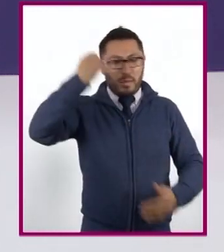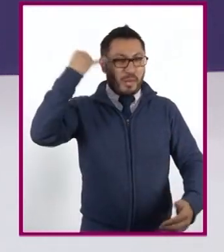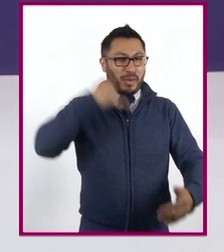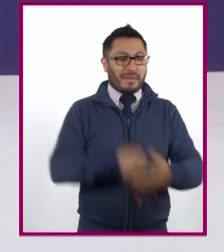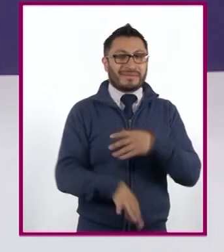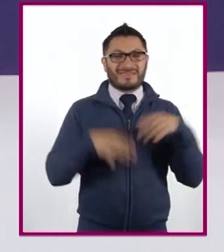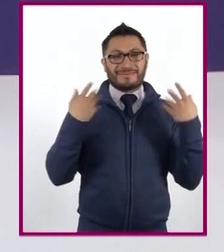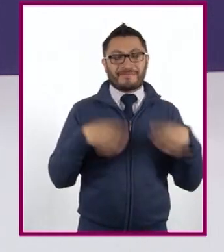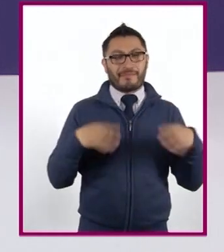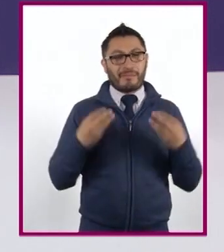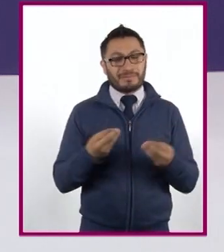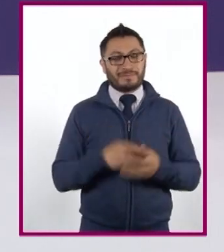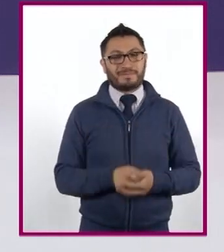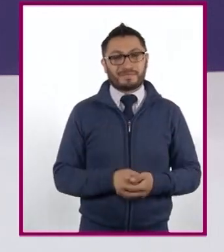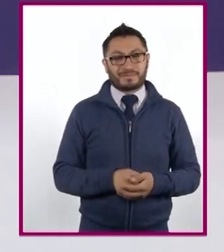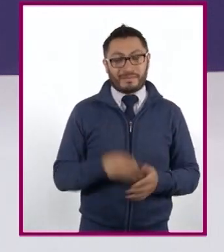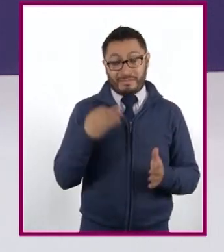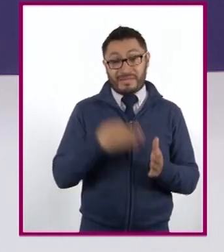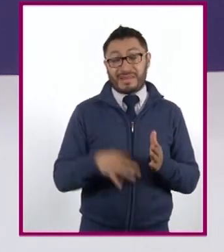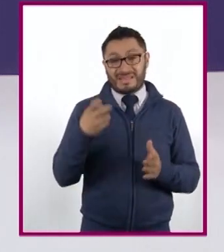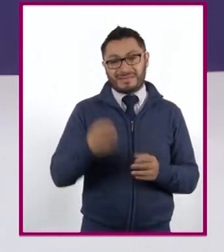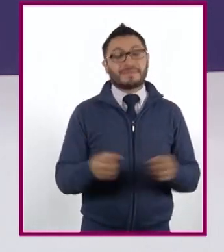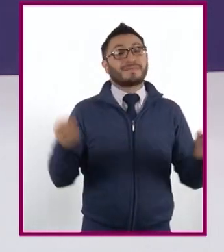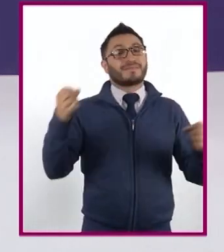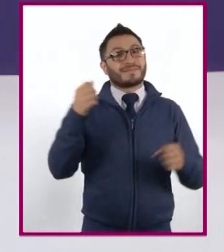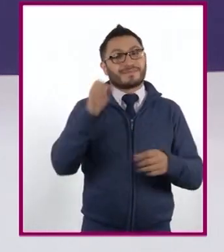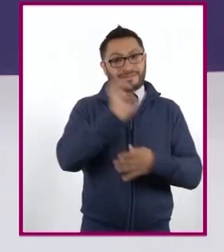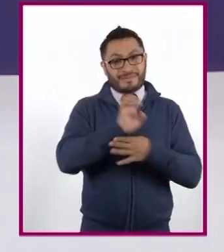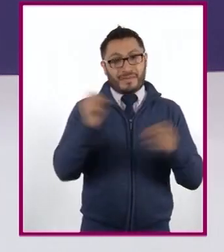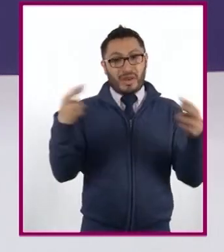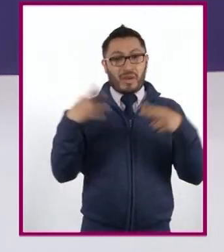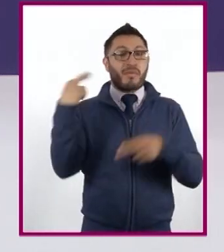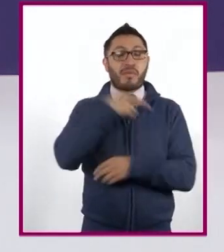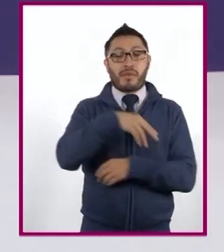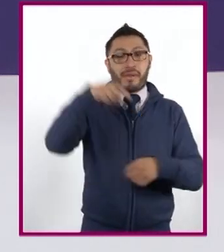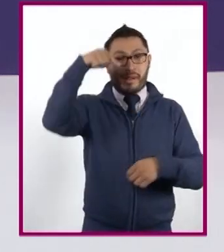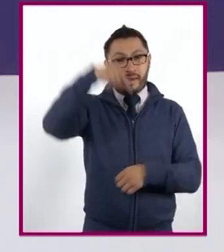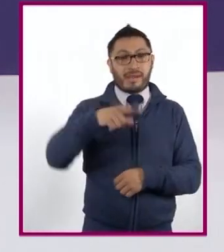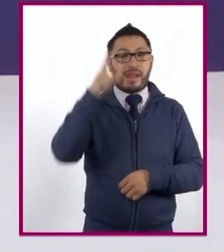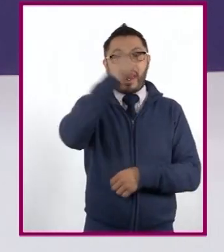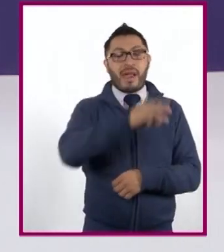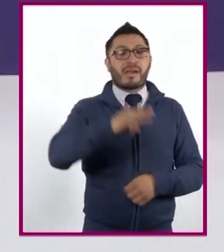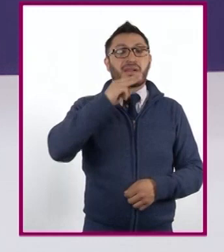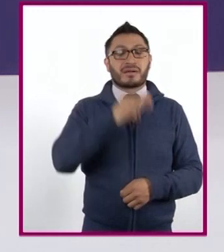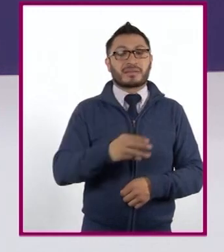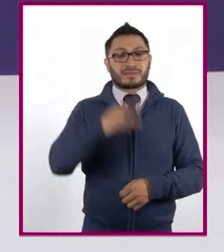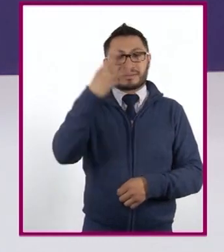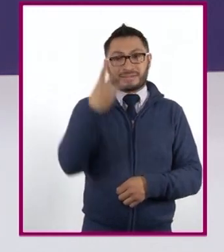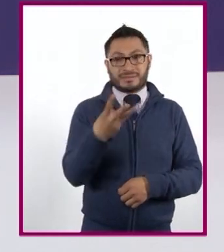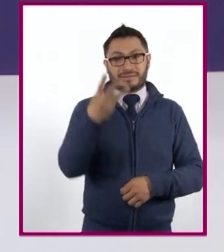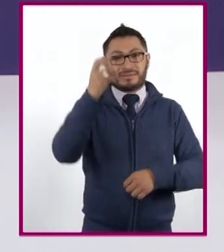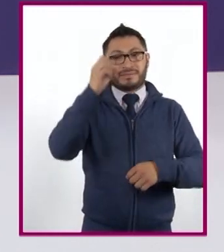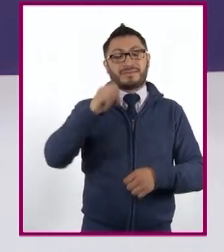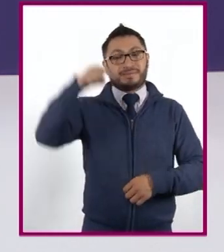descubrir. Así que nos vemos pronto en la asignatura de Lengua Materna